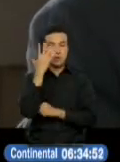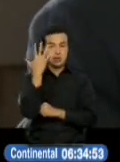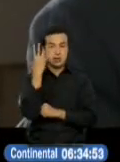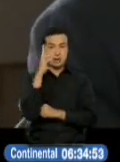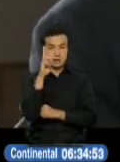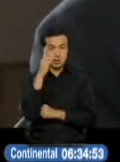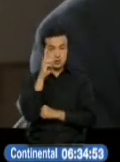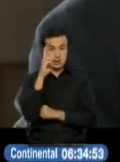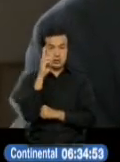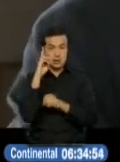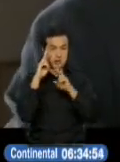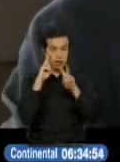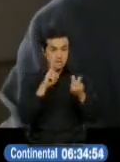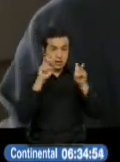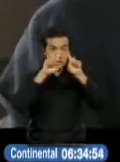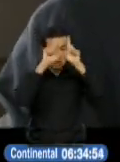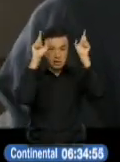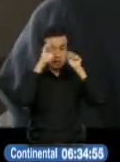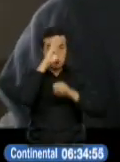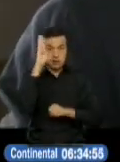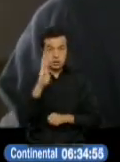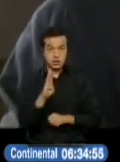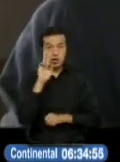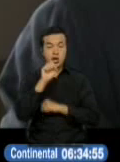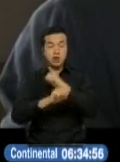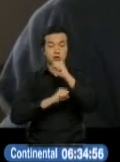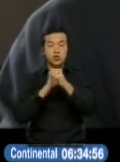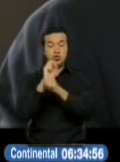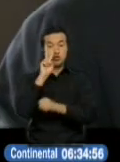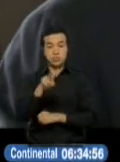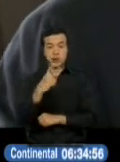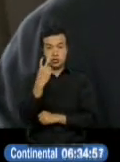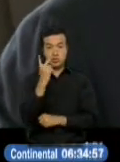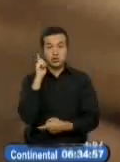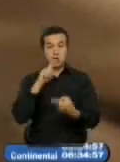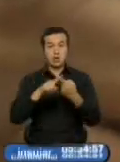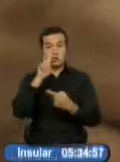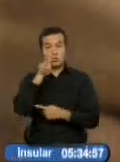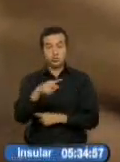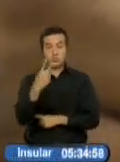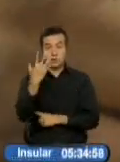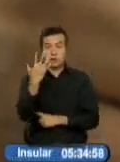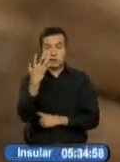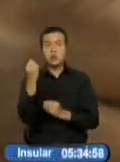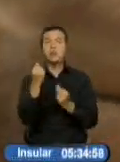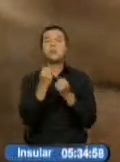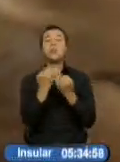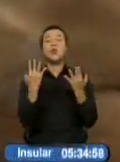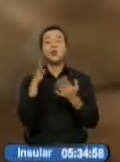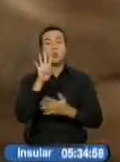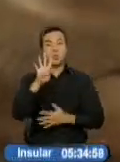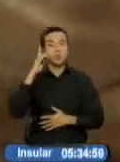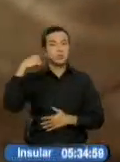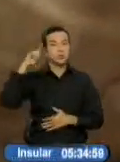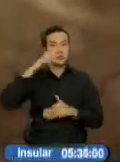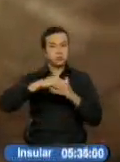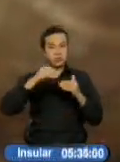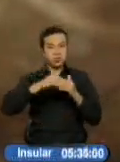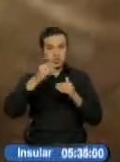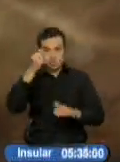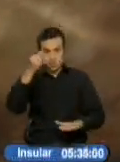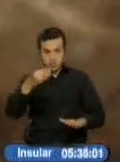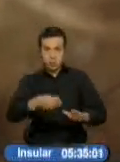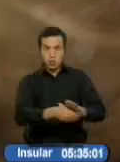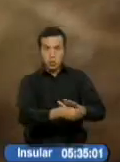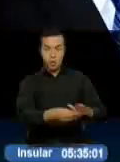investigación del diario brasileño O Globo, entre 2012 y 2015, Carlos Pollitt habría recibido más de 4 millones de dólares por parte